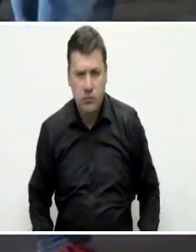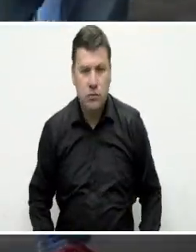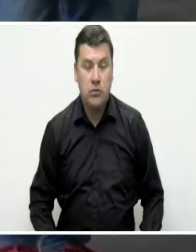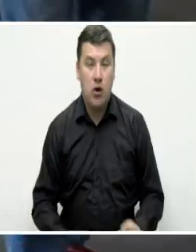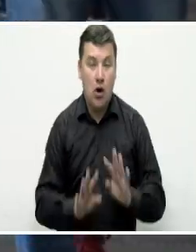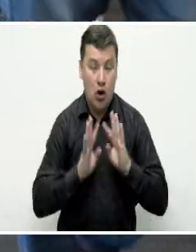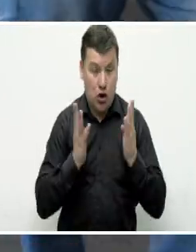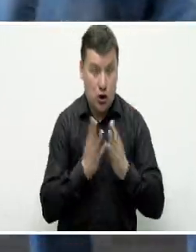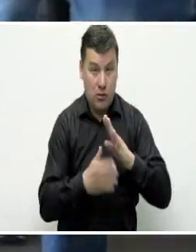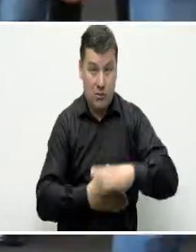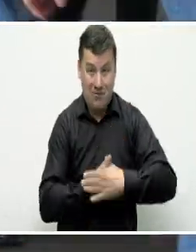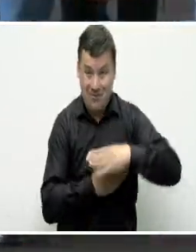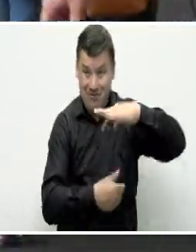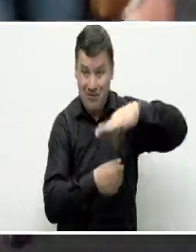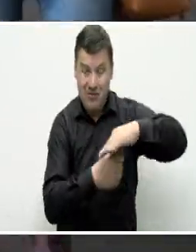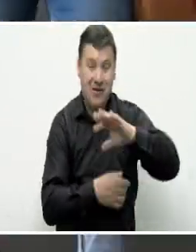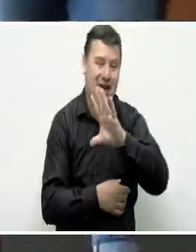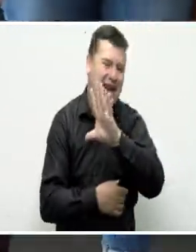Congreso de la República,